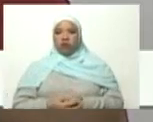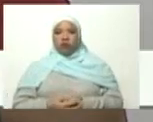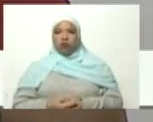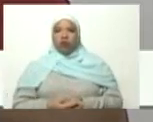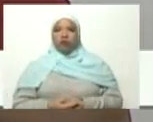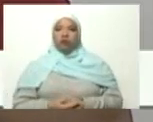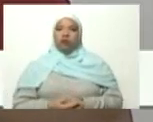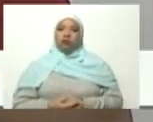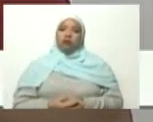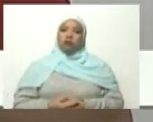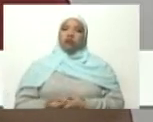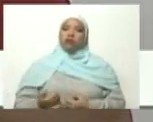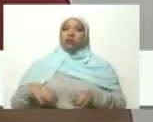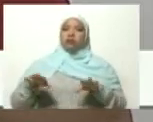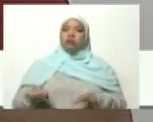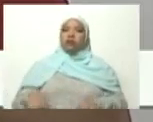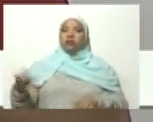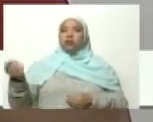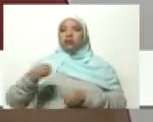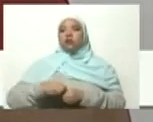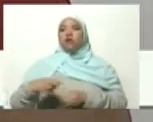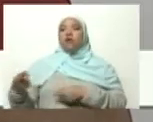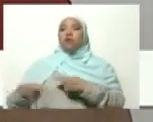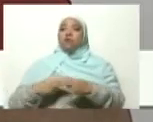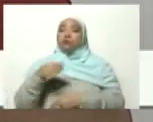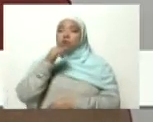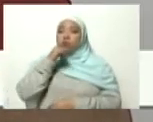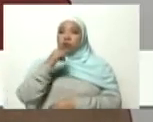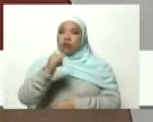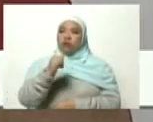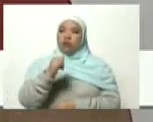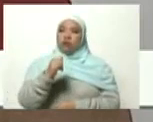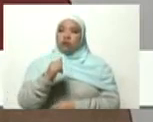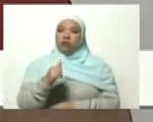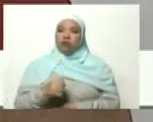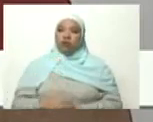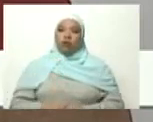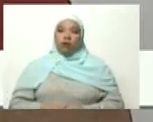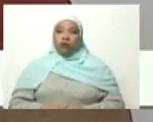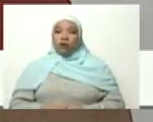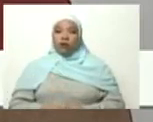para despojarnos a nosotros de nuestros recursos.